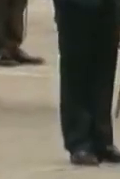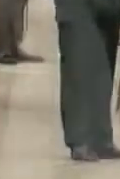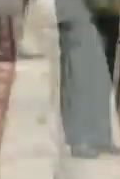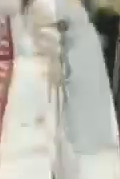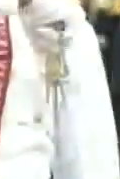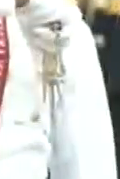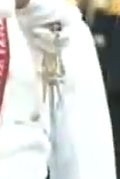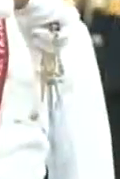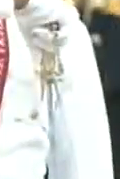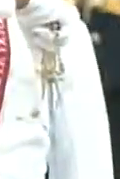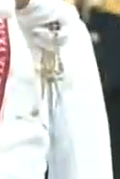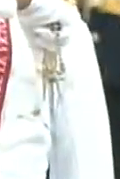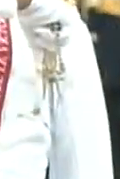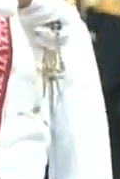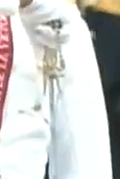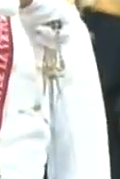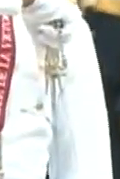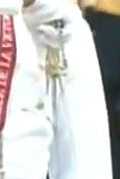totalmente justa,